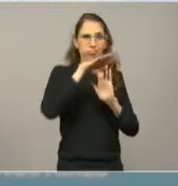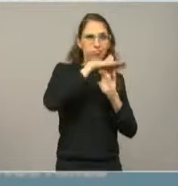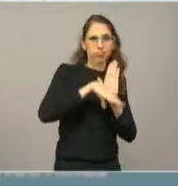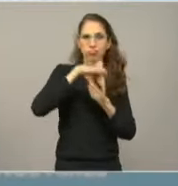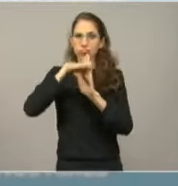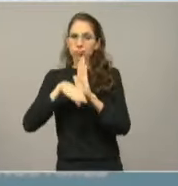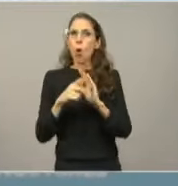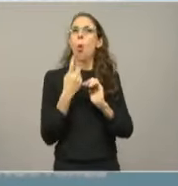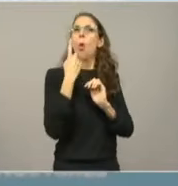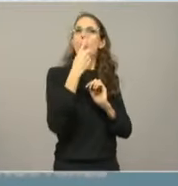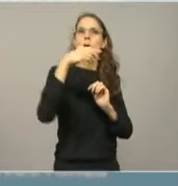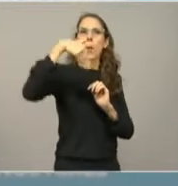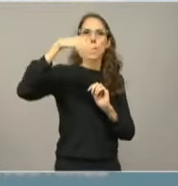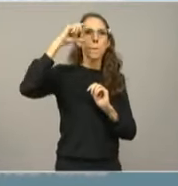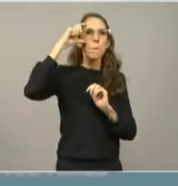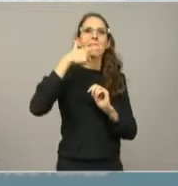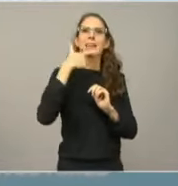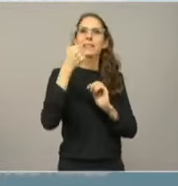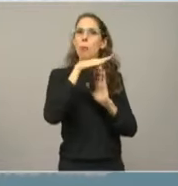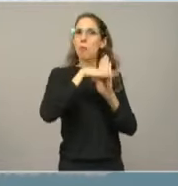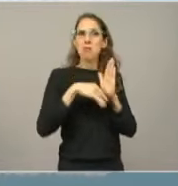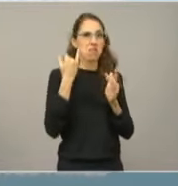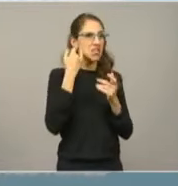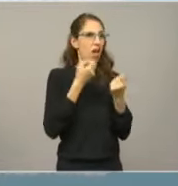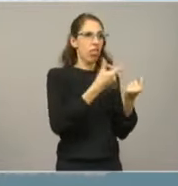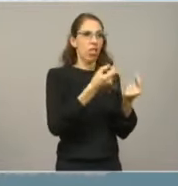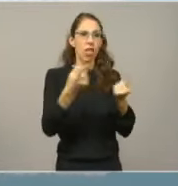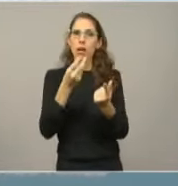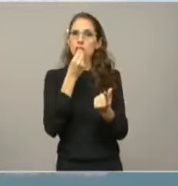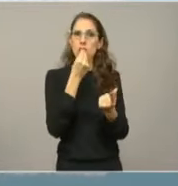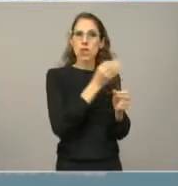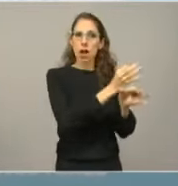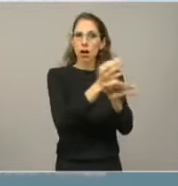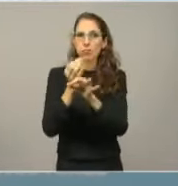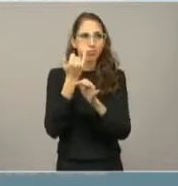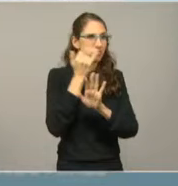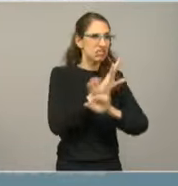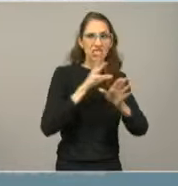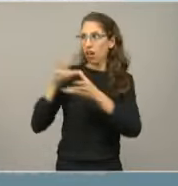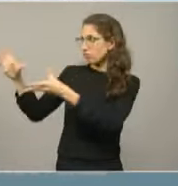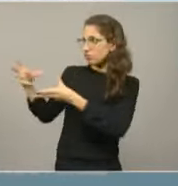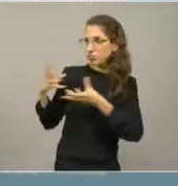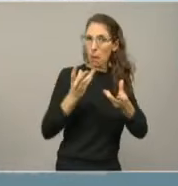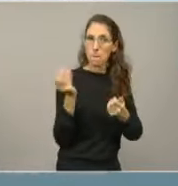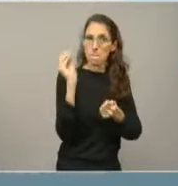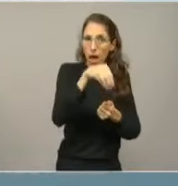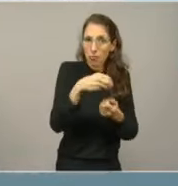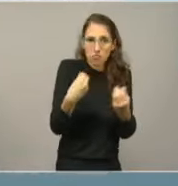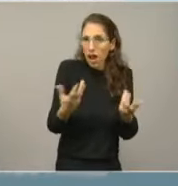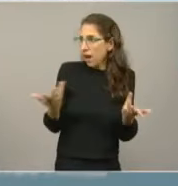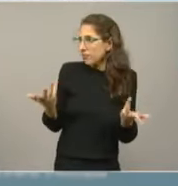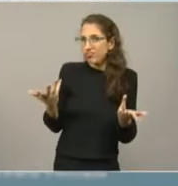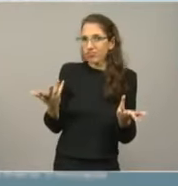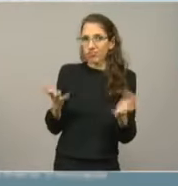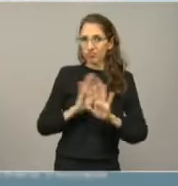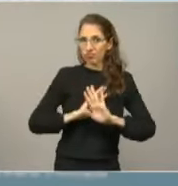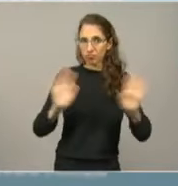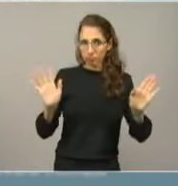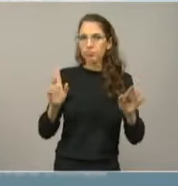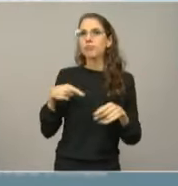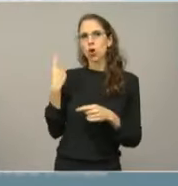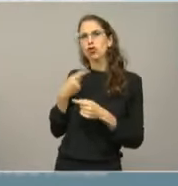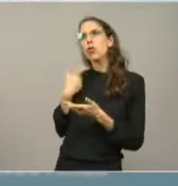entrega alento es el mesa eh la verdad es que no tenía sentido lo que les planteamos es que